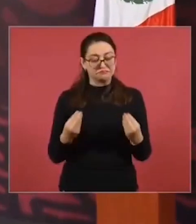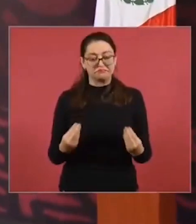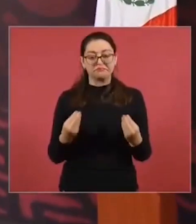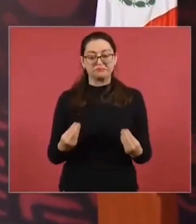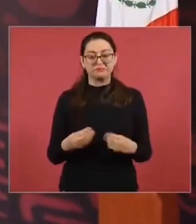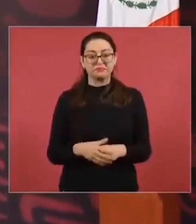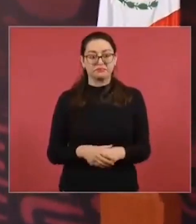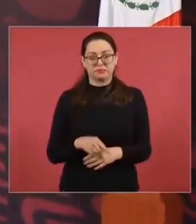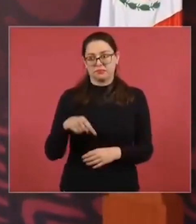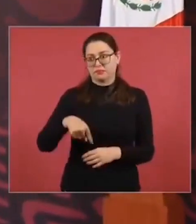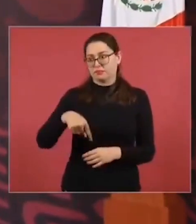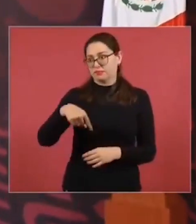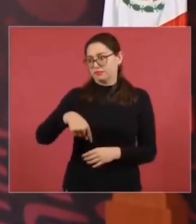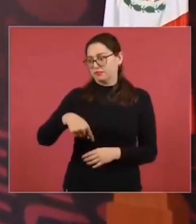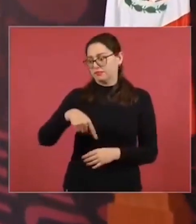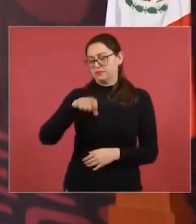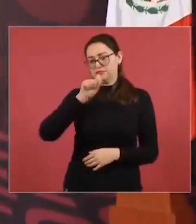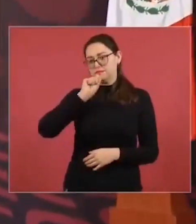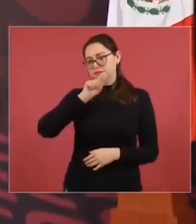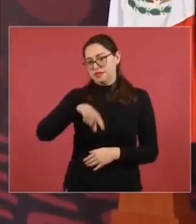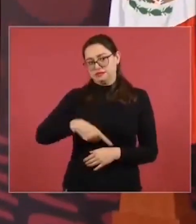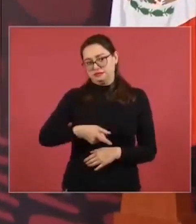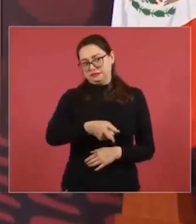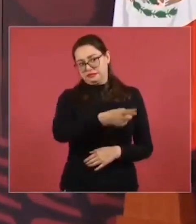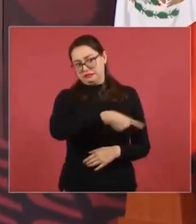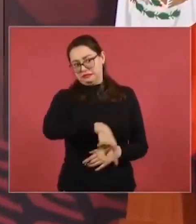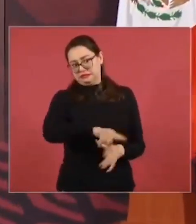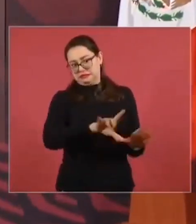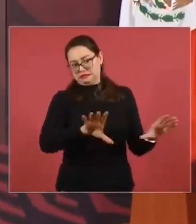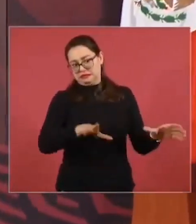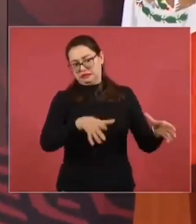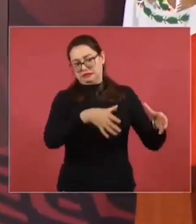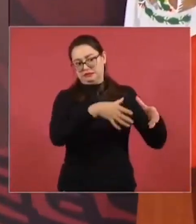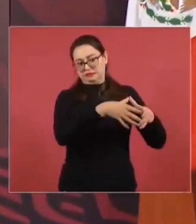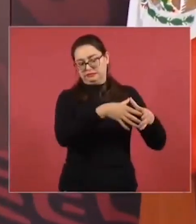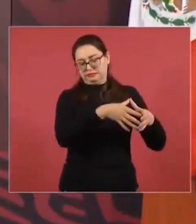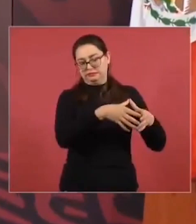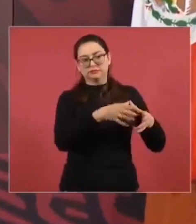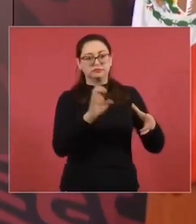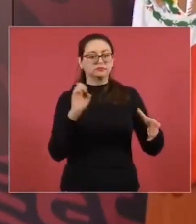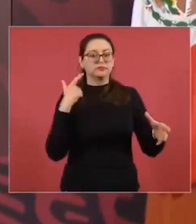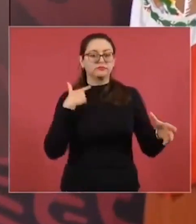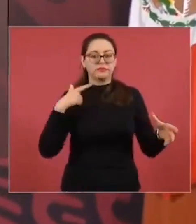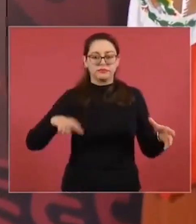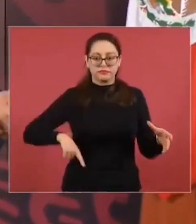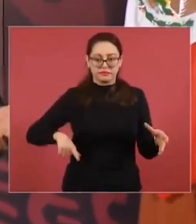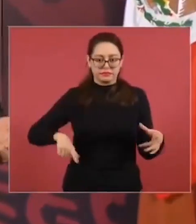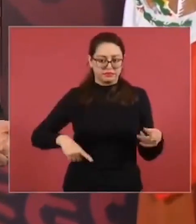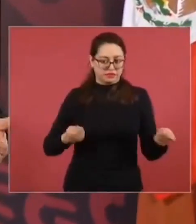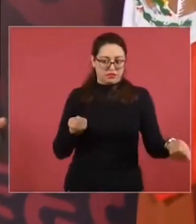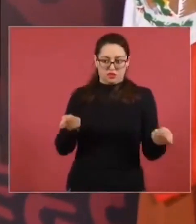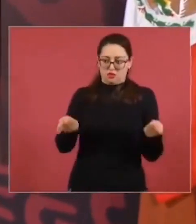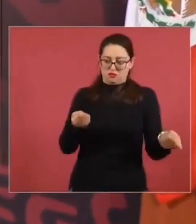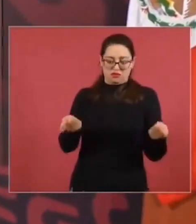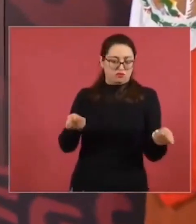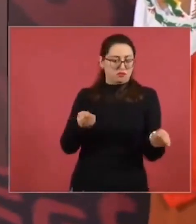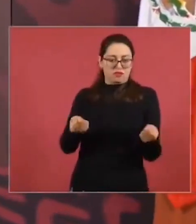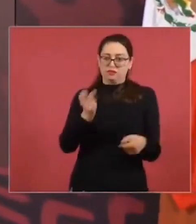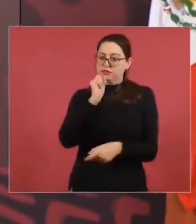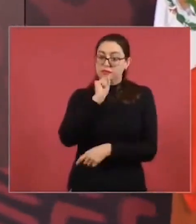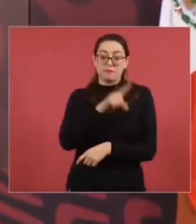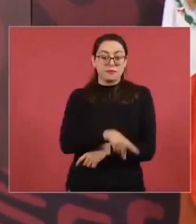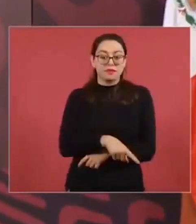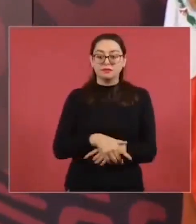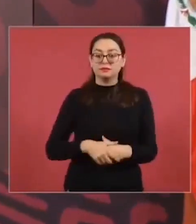surgida en Estados Unidos es una calumnia y obedece a una molestia de prensa internacional que dijo está subordinada al